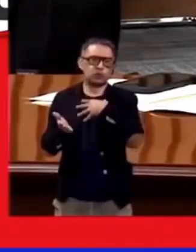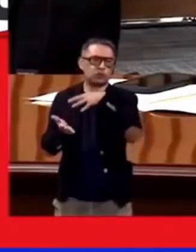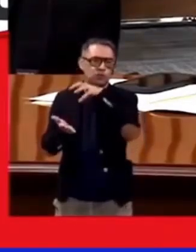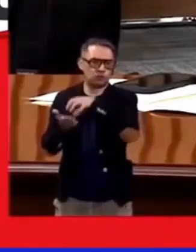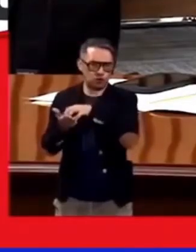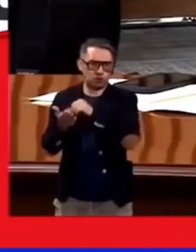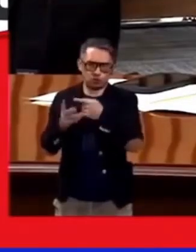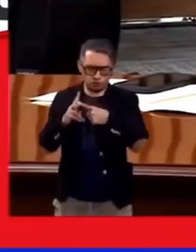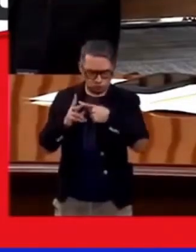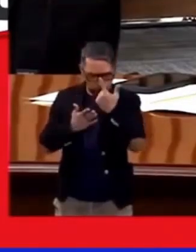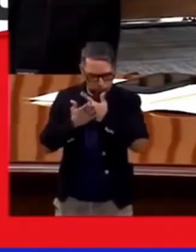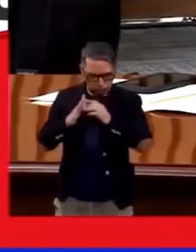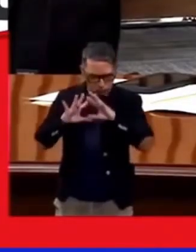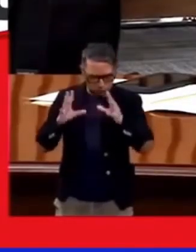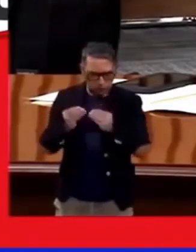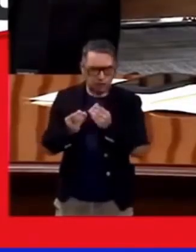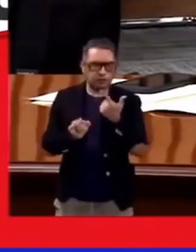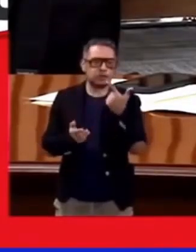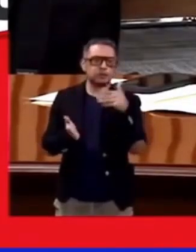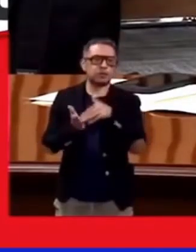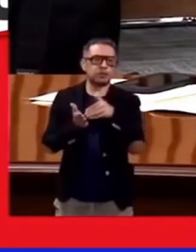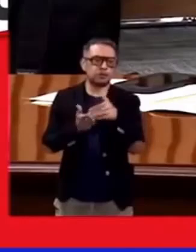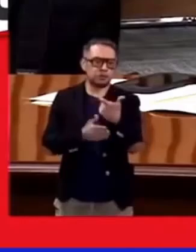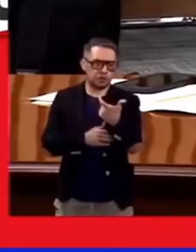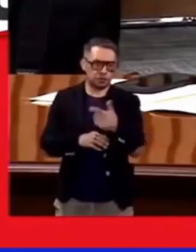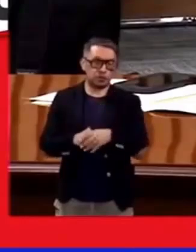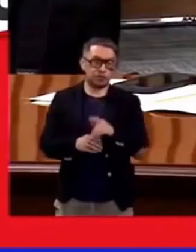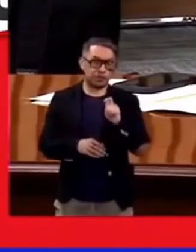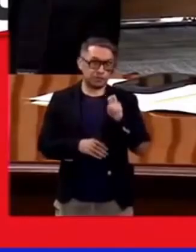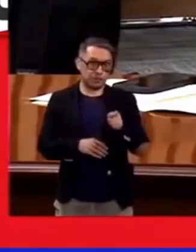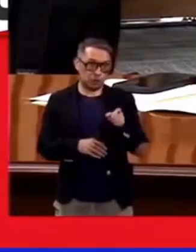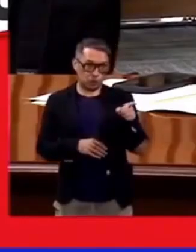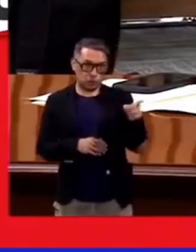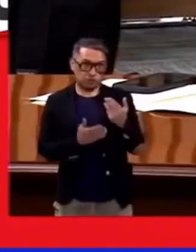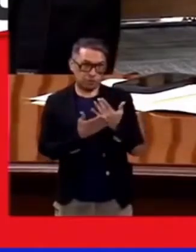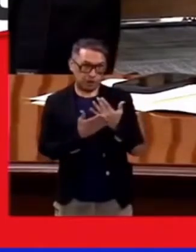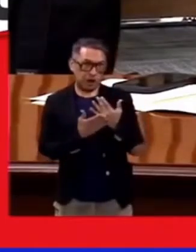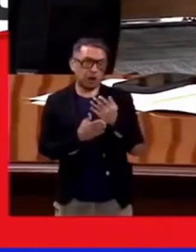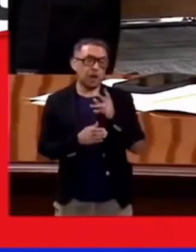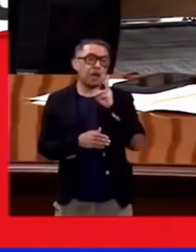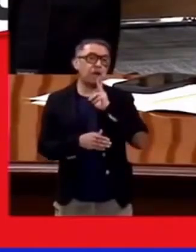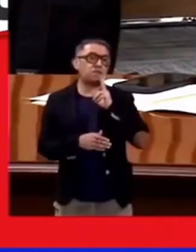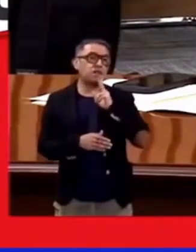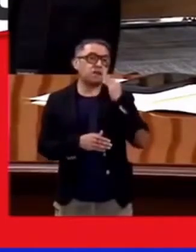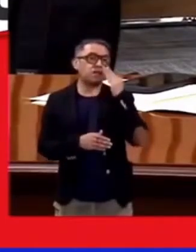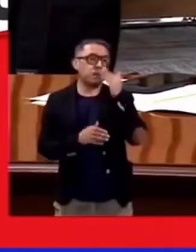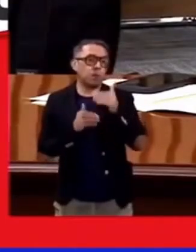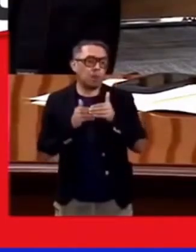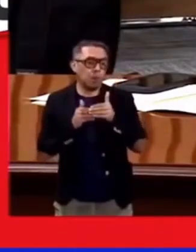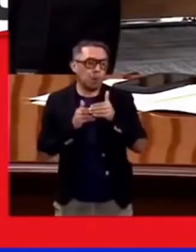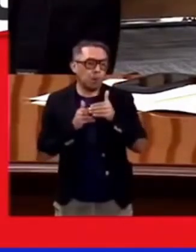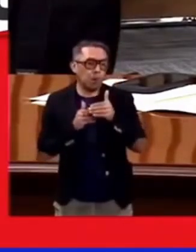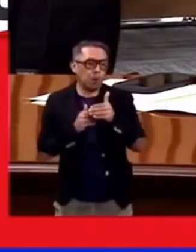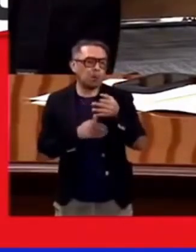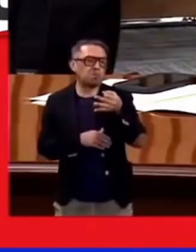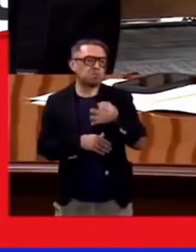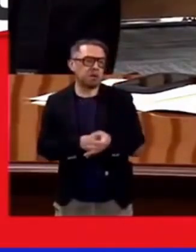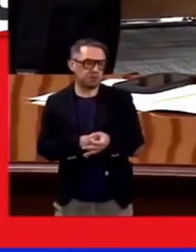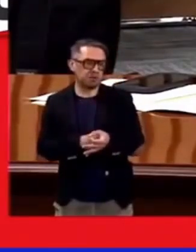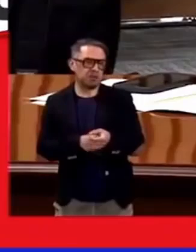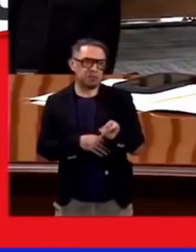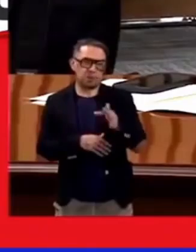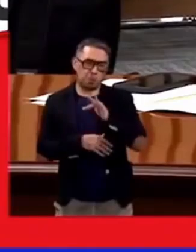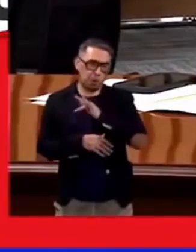7 millones de pesos. Es decir, usted, y el tiempo nos dará la razón, recibirá poco más de